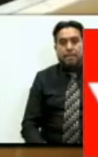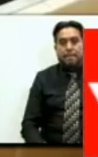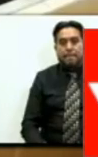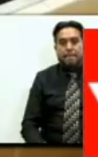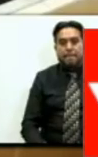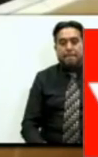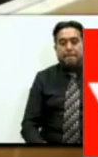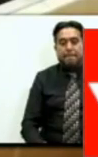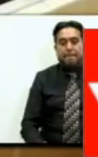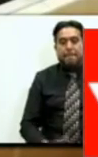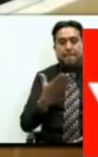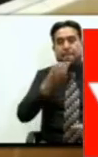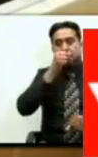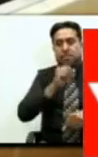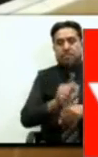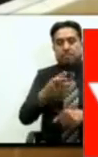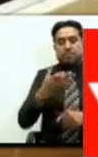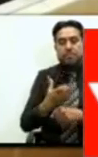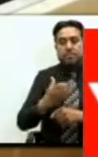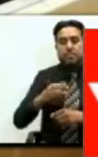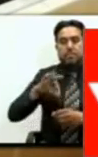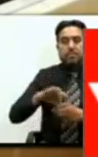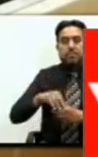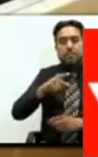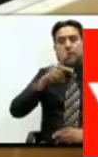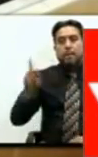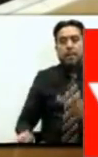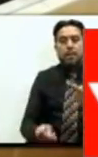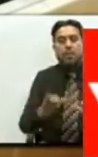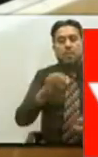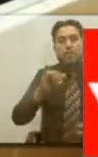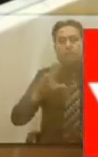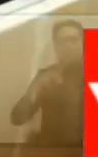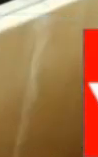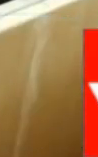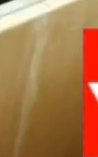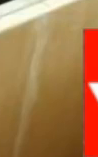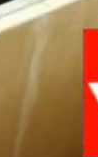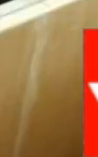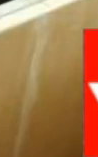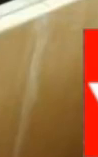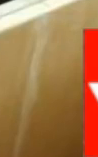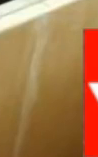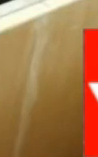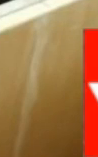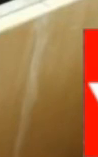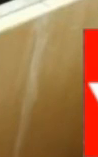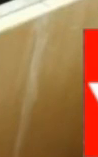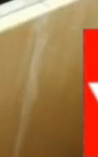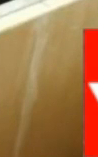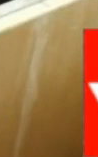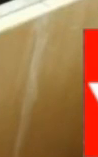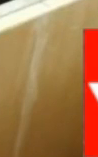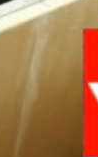instruye a la secretaría para que en votación nominal a través del sistema electrónico pregunte a la asamblea asiste aprobarse o no el punto de acuerdo se abre el sistema